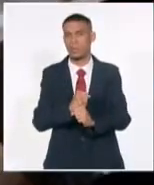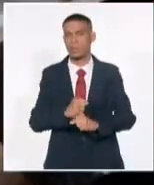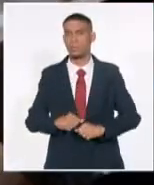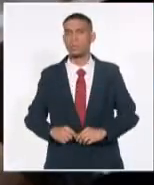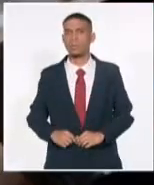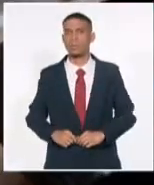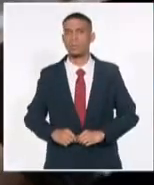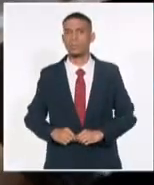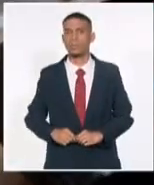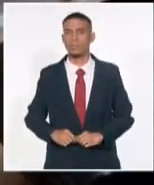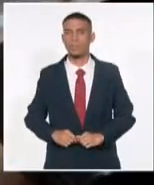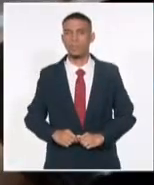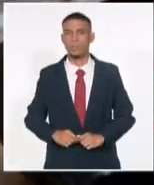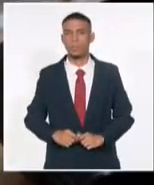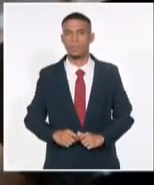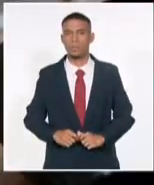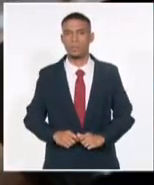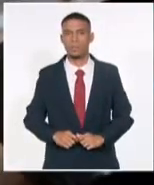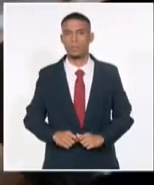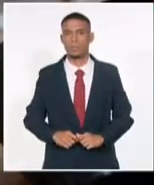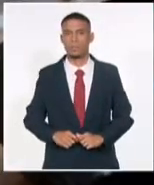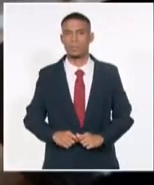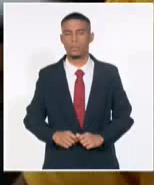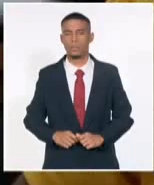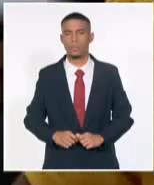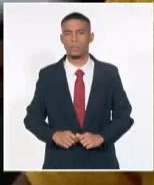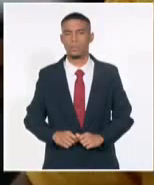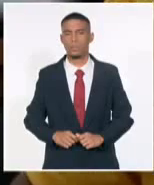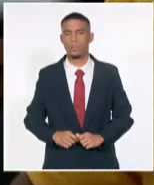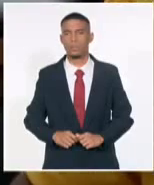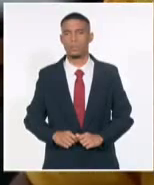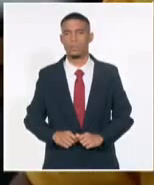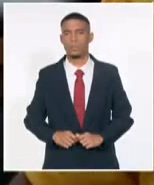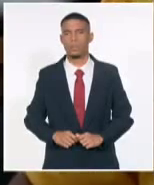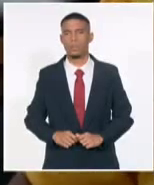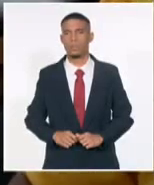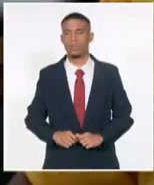el año venidero. William Sánchez y Brisaida Sánchez Olivera para el Canal Cubano.